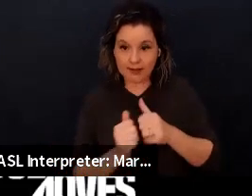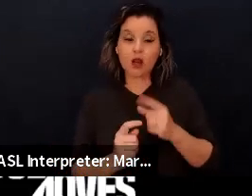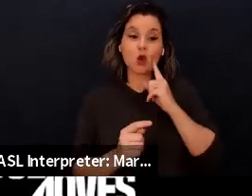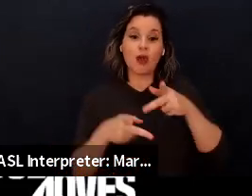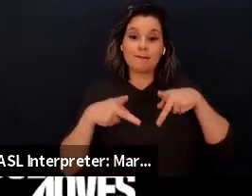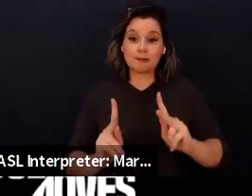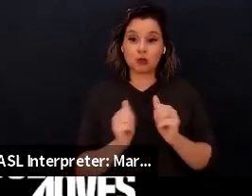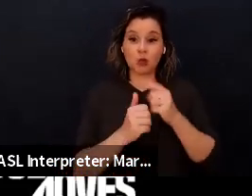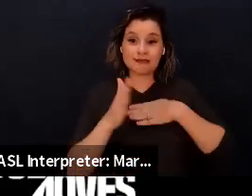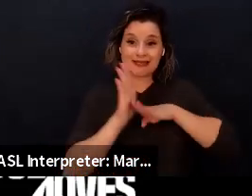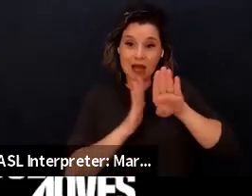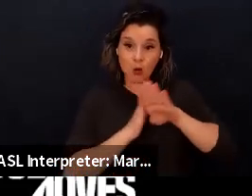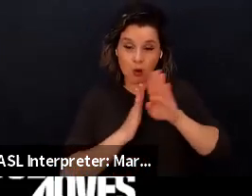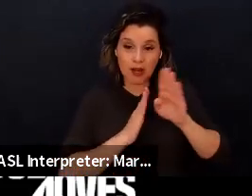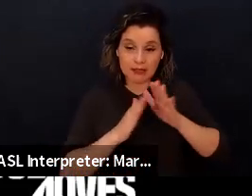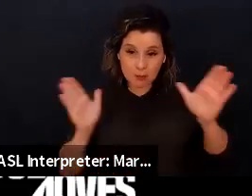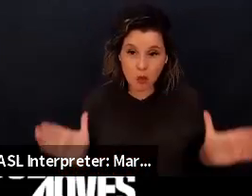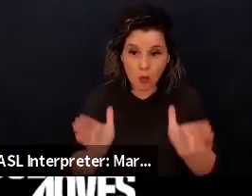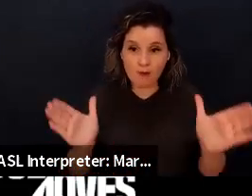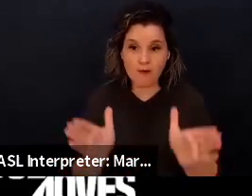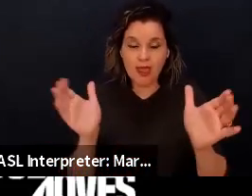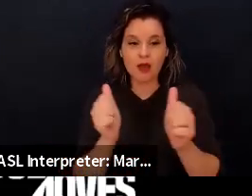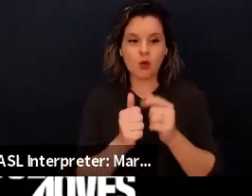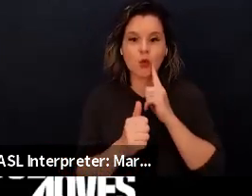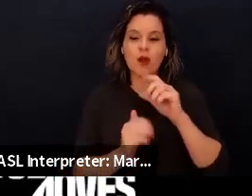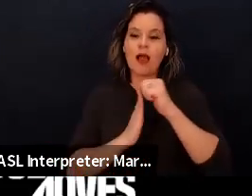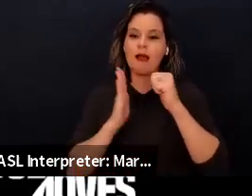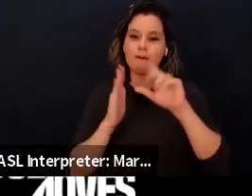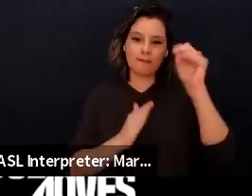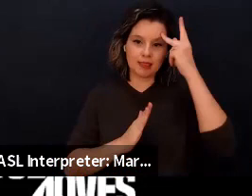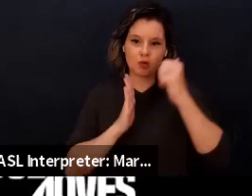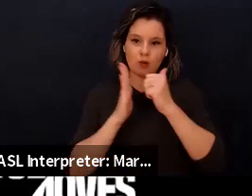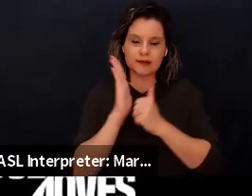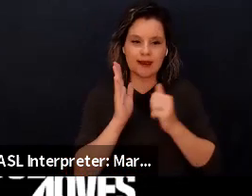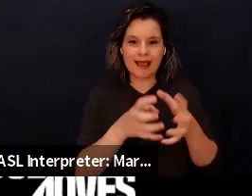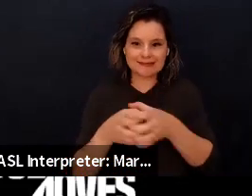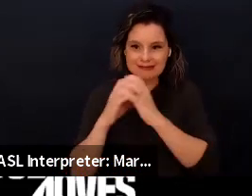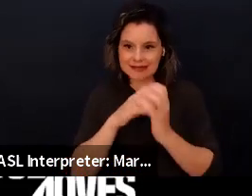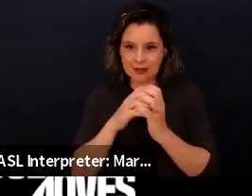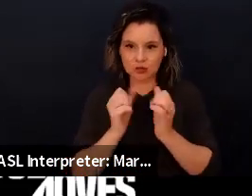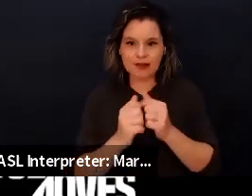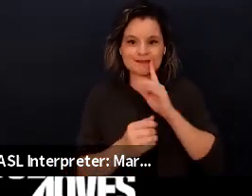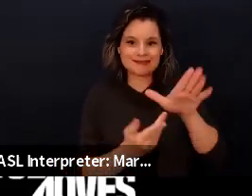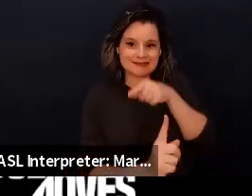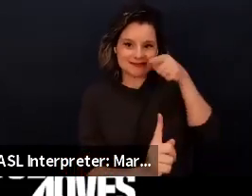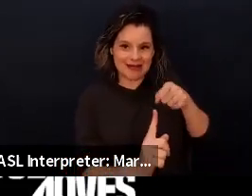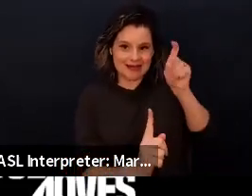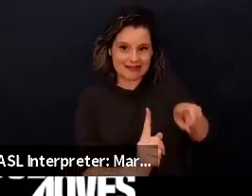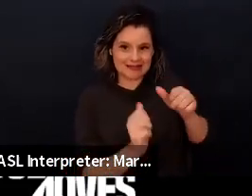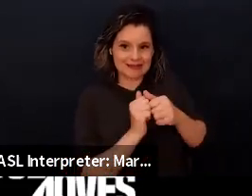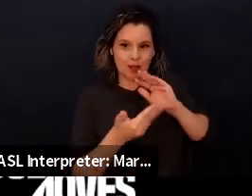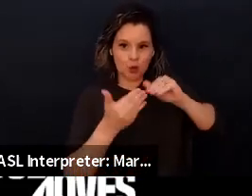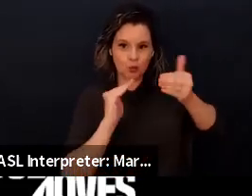permitió desarrollar y promover una agenda política interseccional que centra las necesidades de las